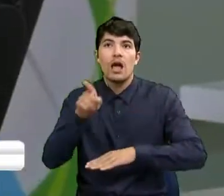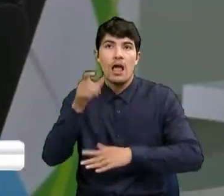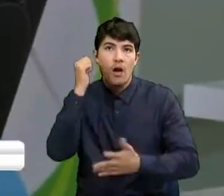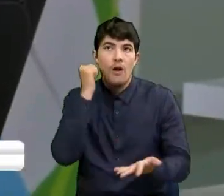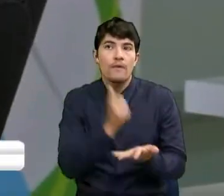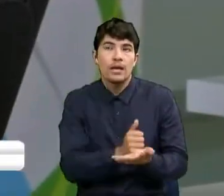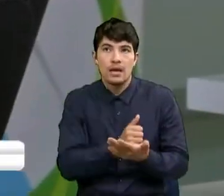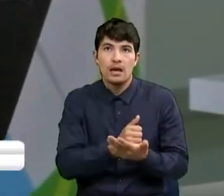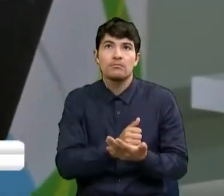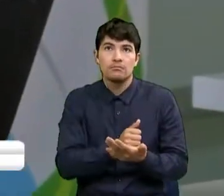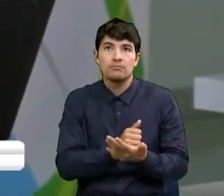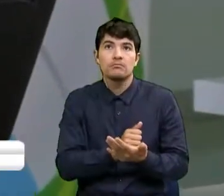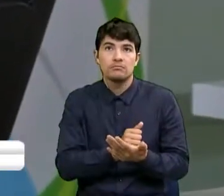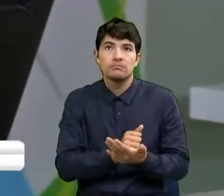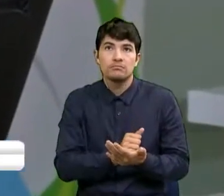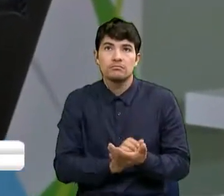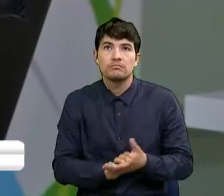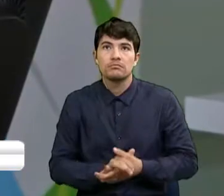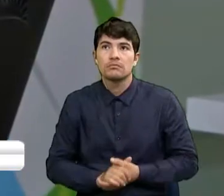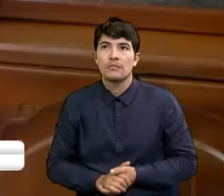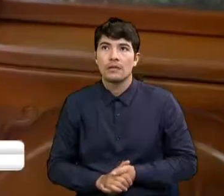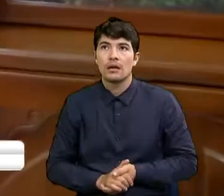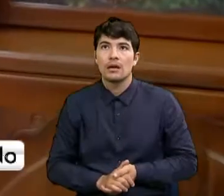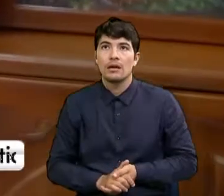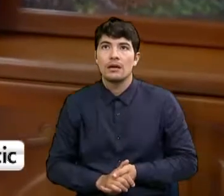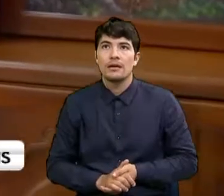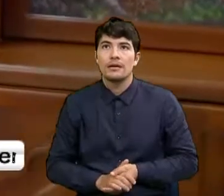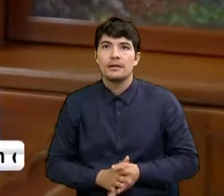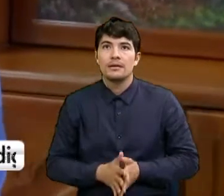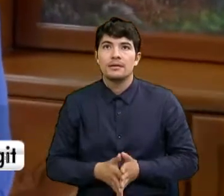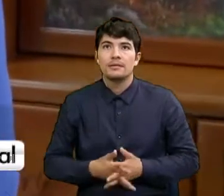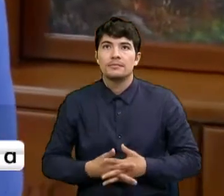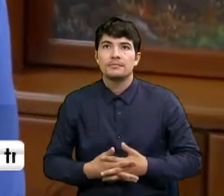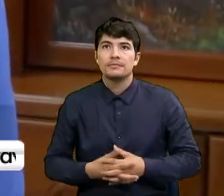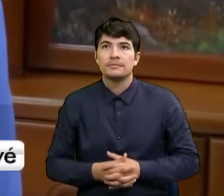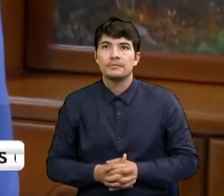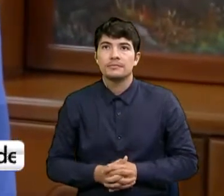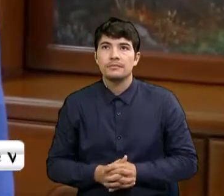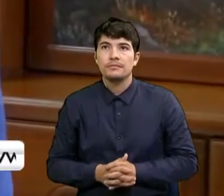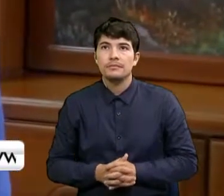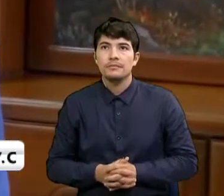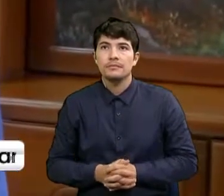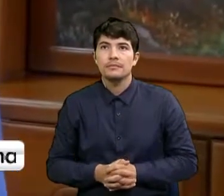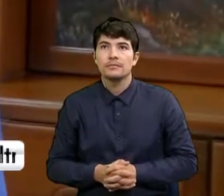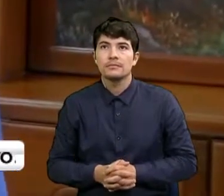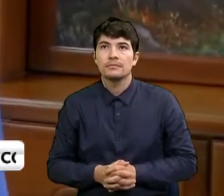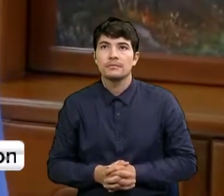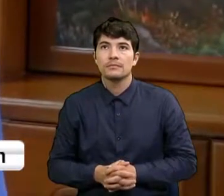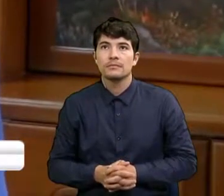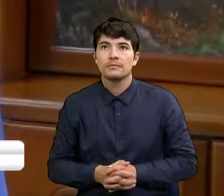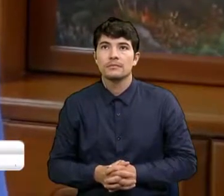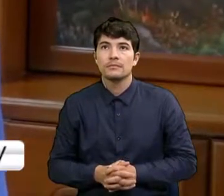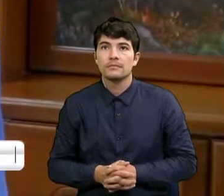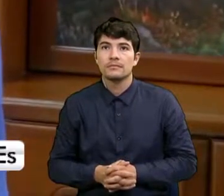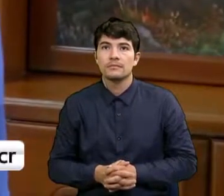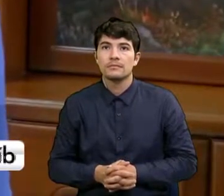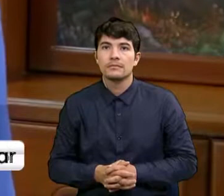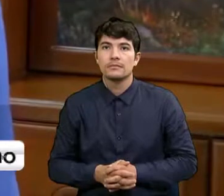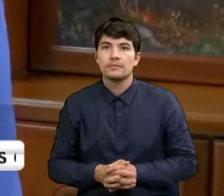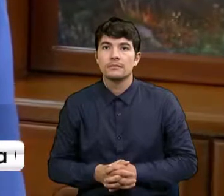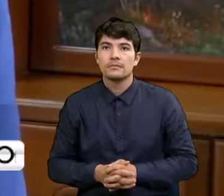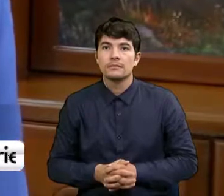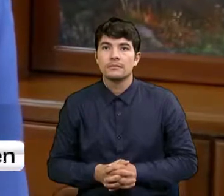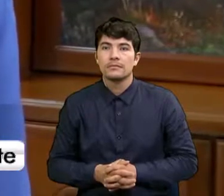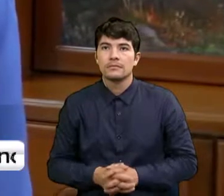obligados a declarar renta el impuesto de renta se genera sobre los ingresos que tengan los